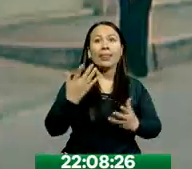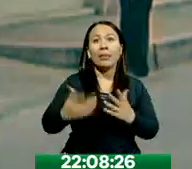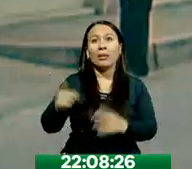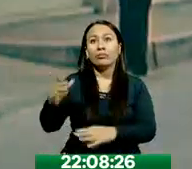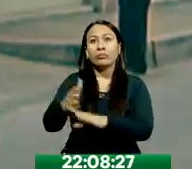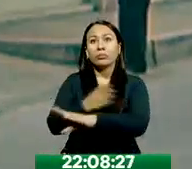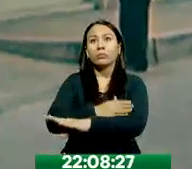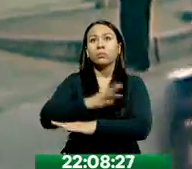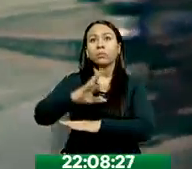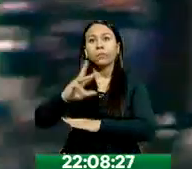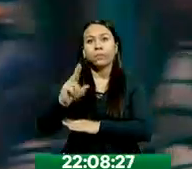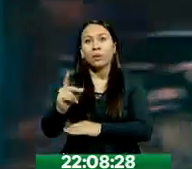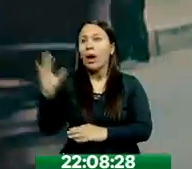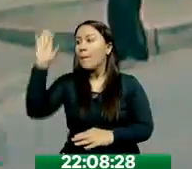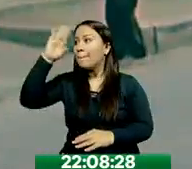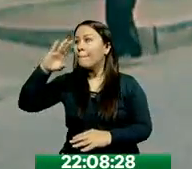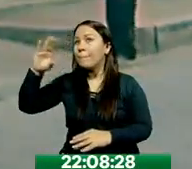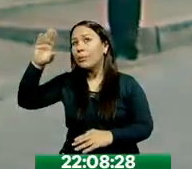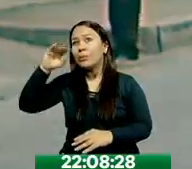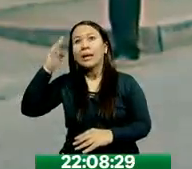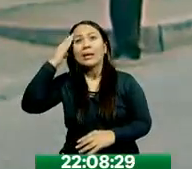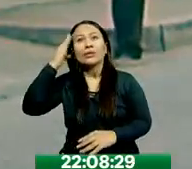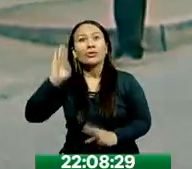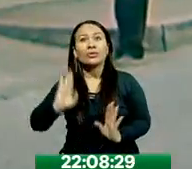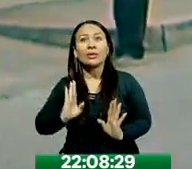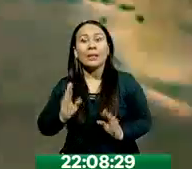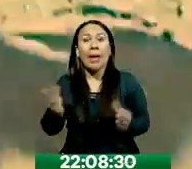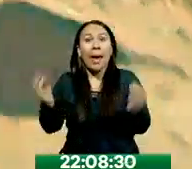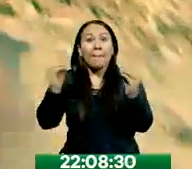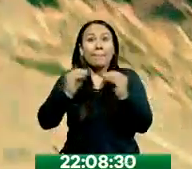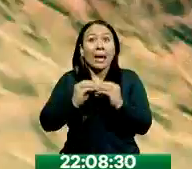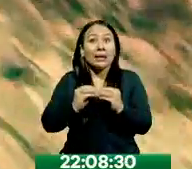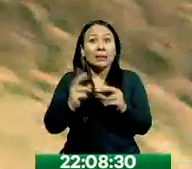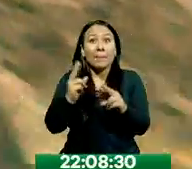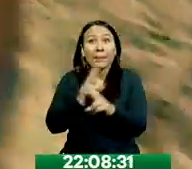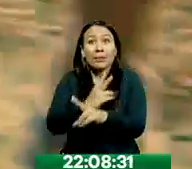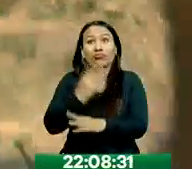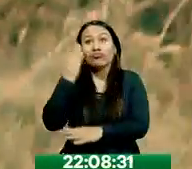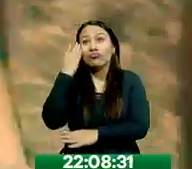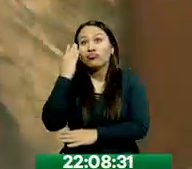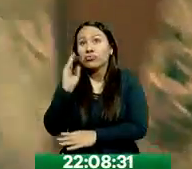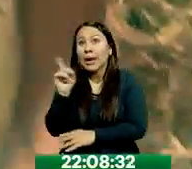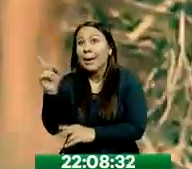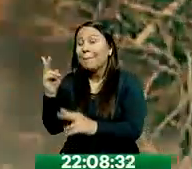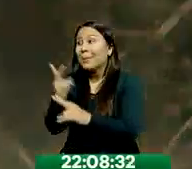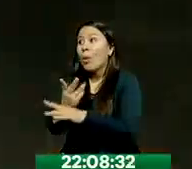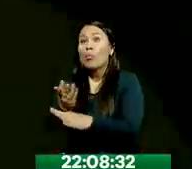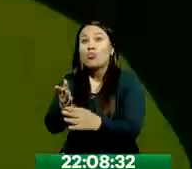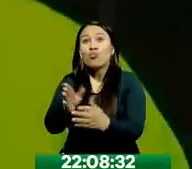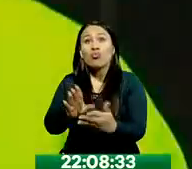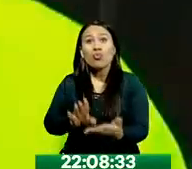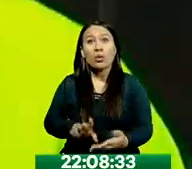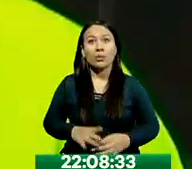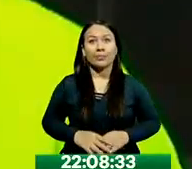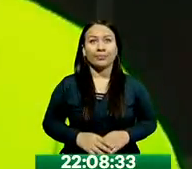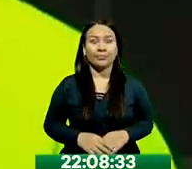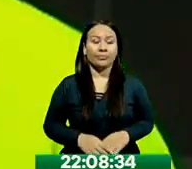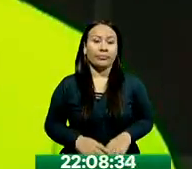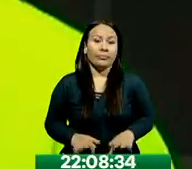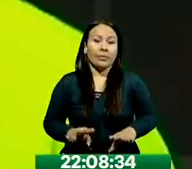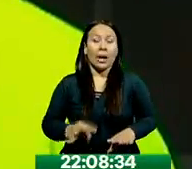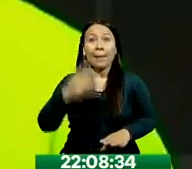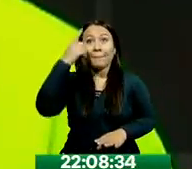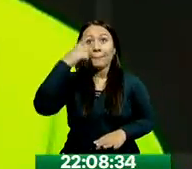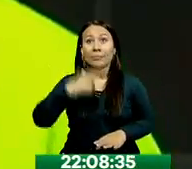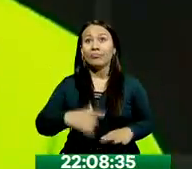aunque se busca determinar si existe algo más detrás de este ataque mortal por no haberse encontrado